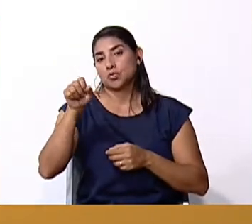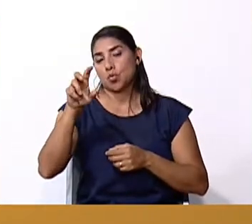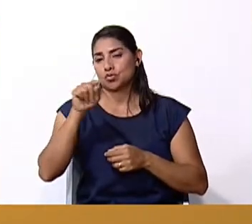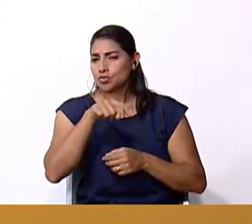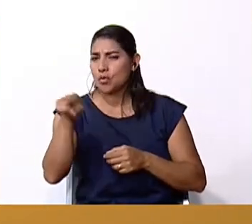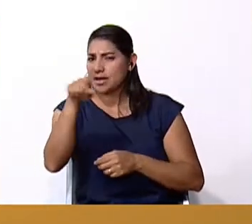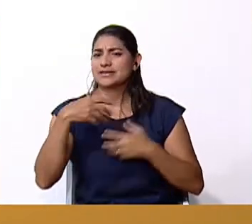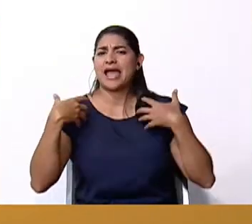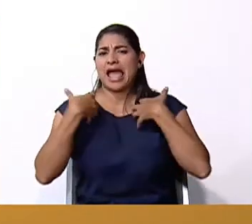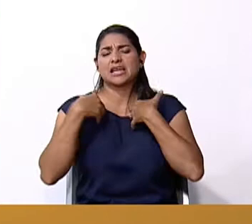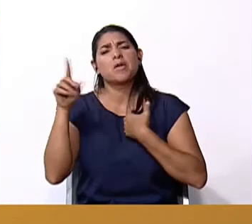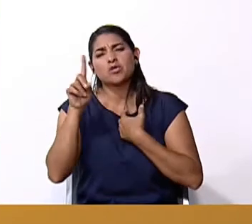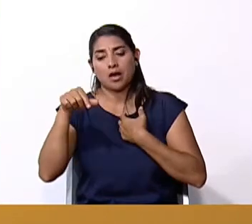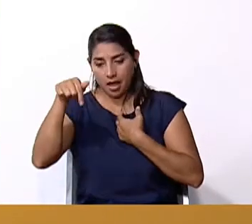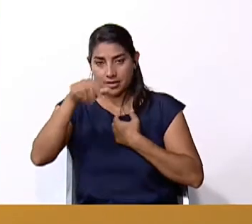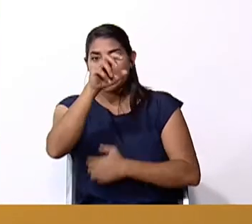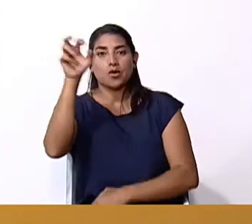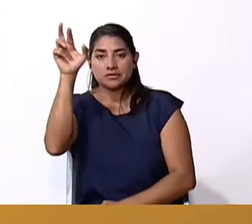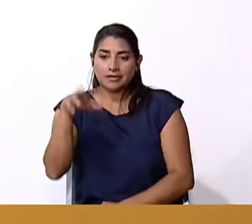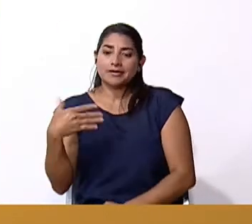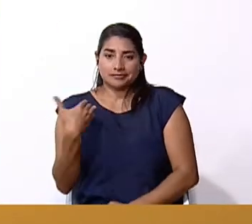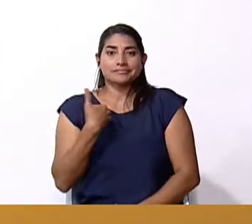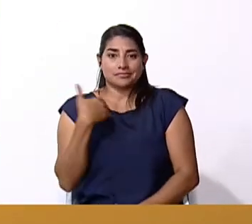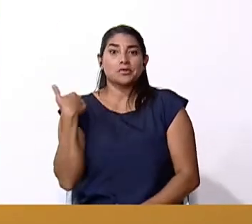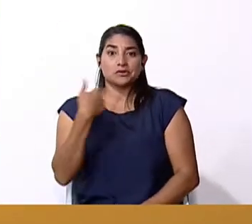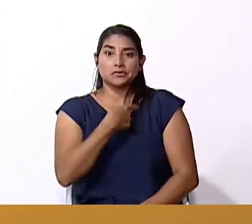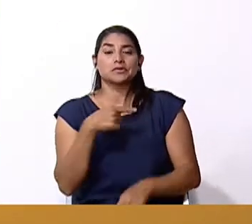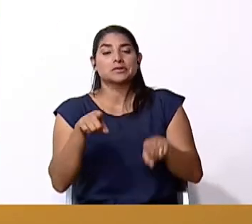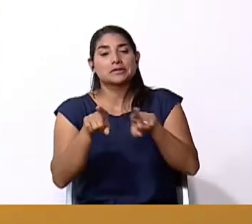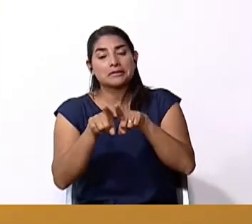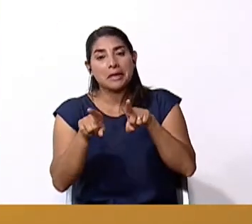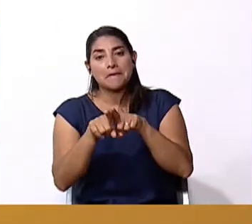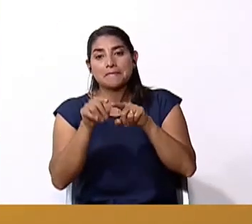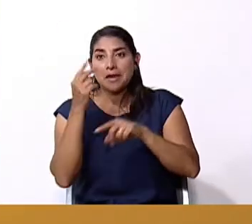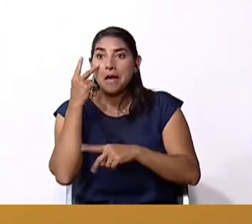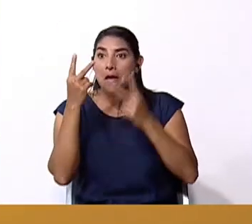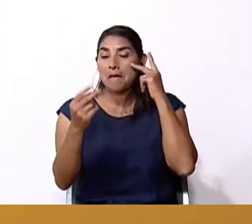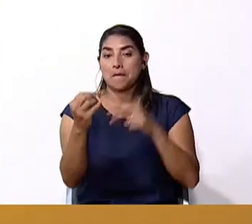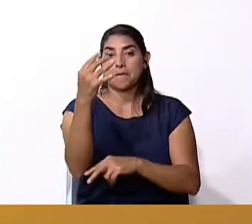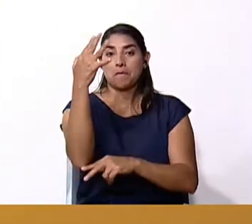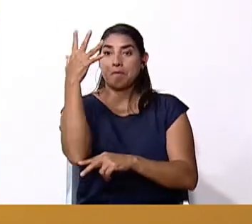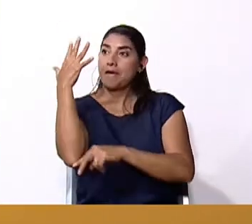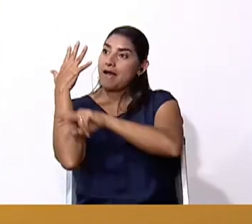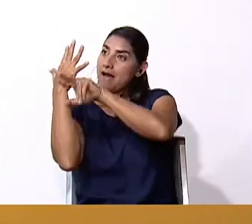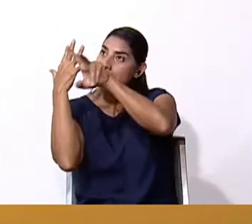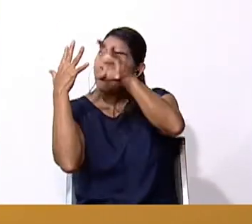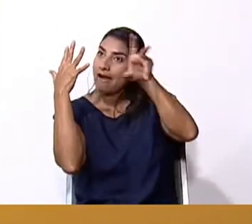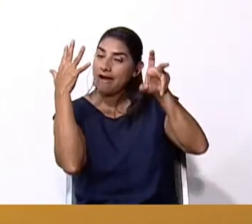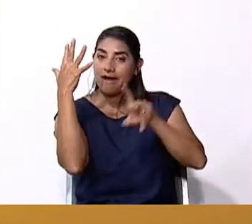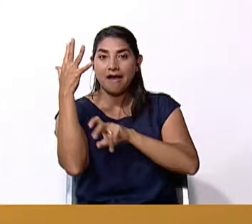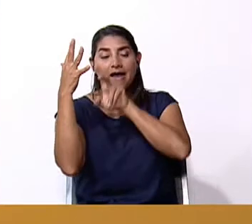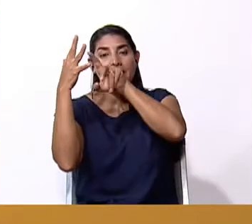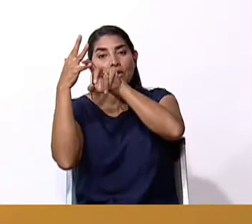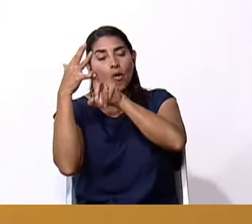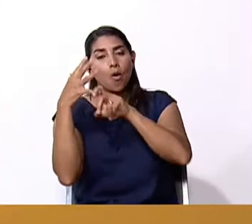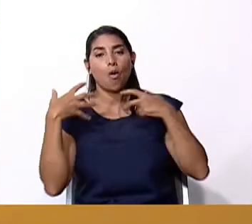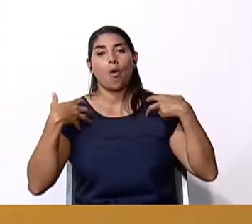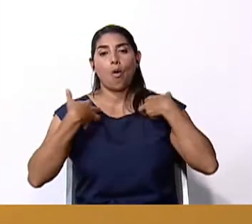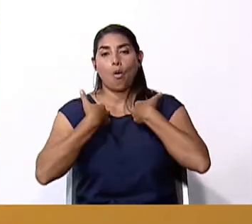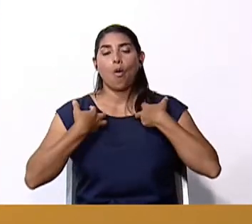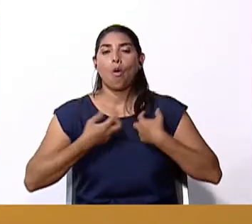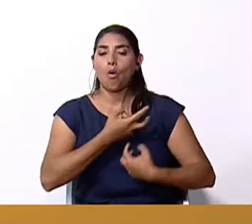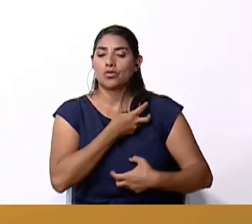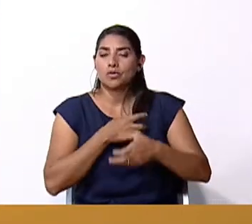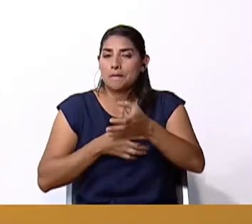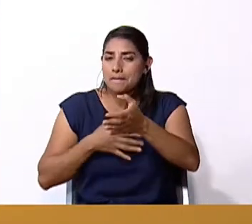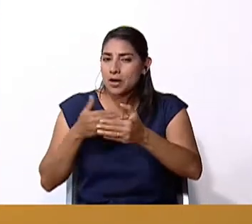se encuentra en Costa Rica. También nosotros tenemos el oso perezoso. Tenemos el oso perezoso